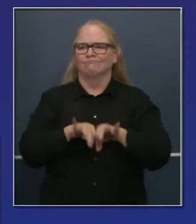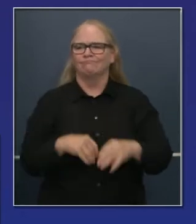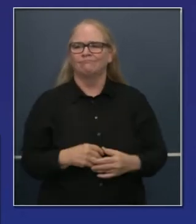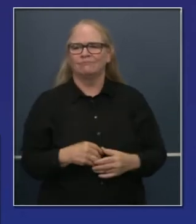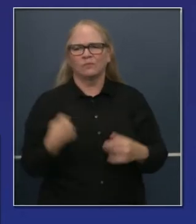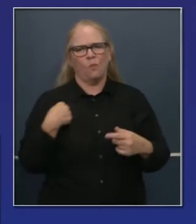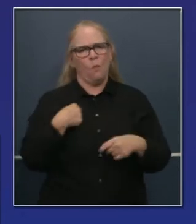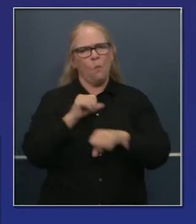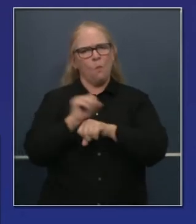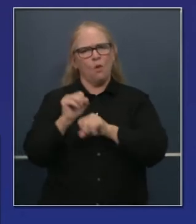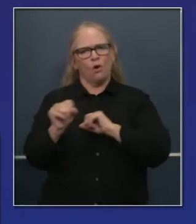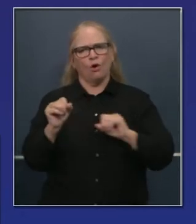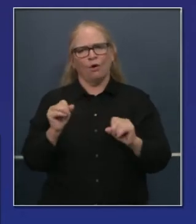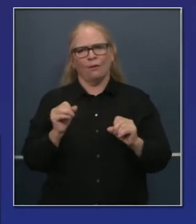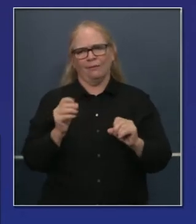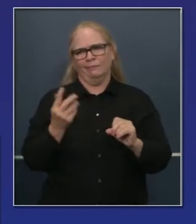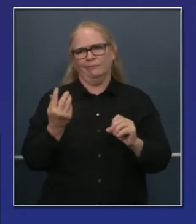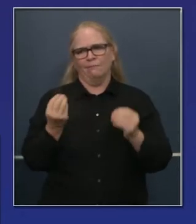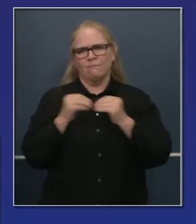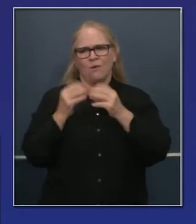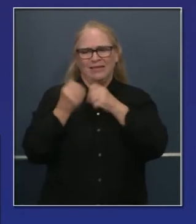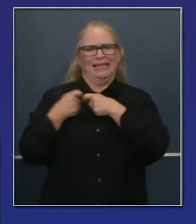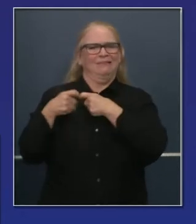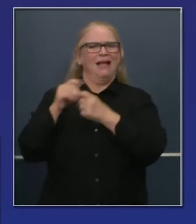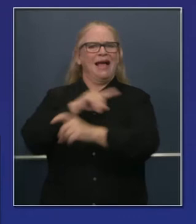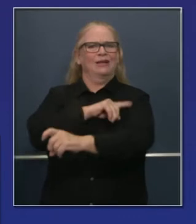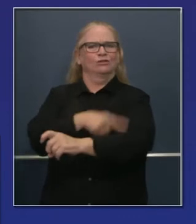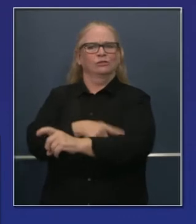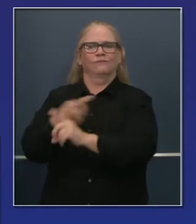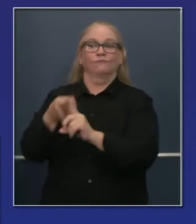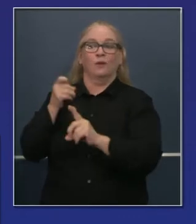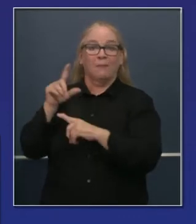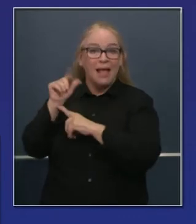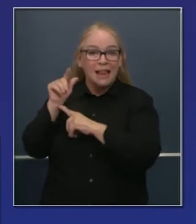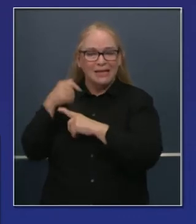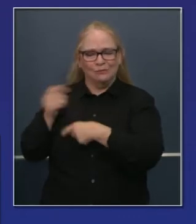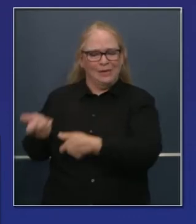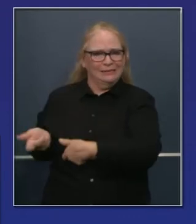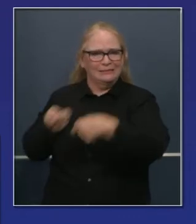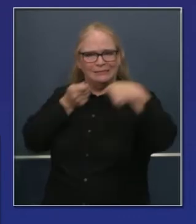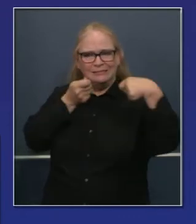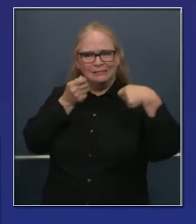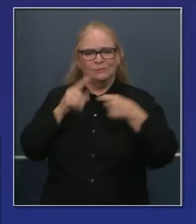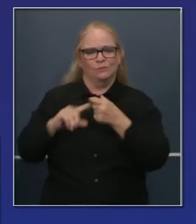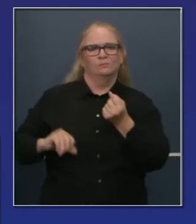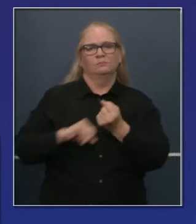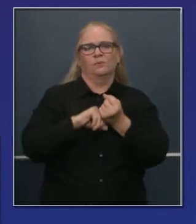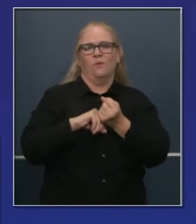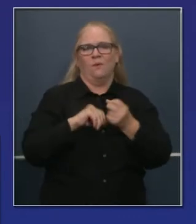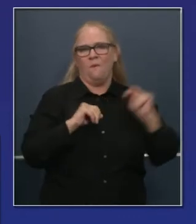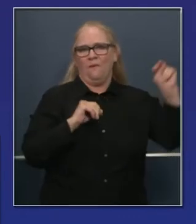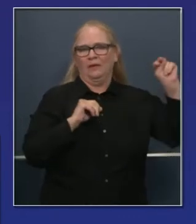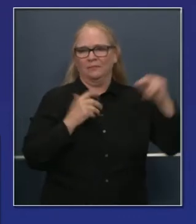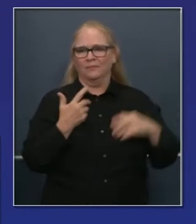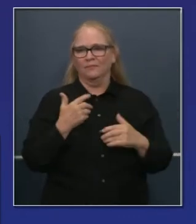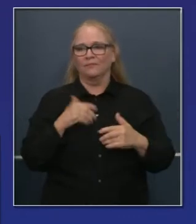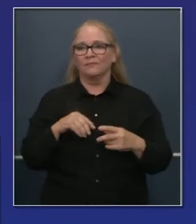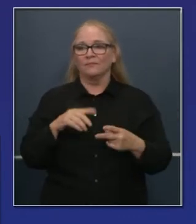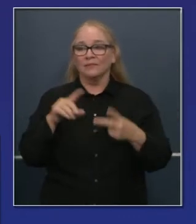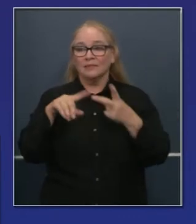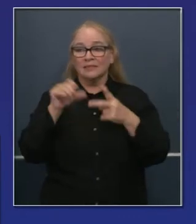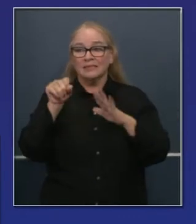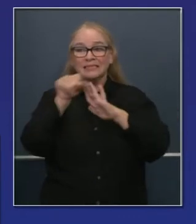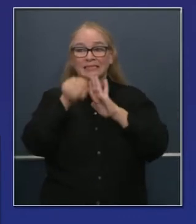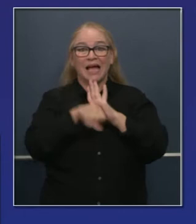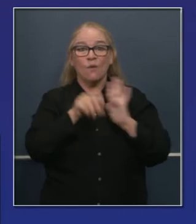poner a funcionar más energía de wwf recibe apoyo de la junta estatal